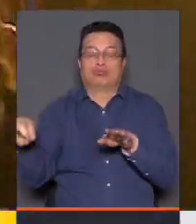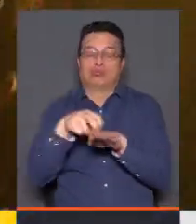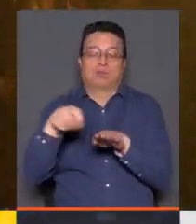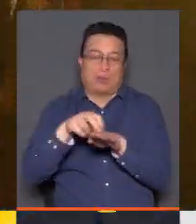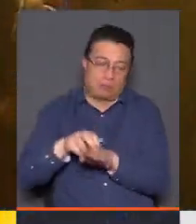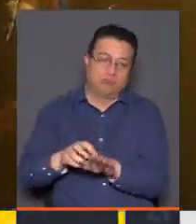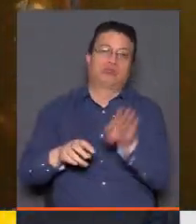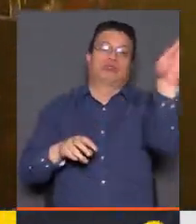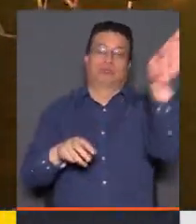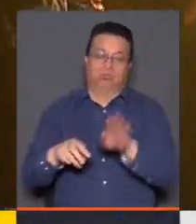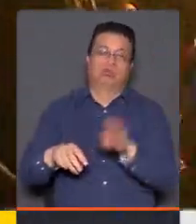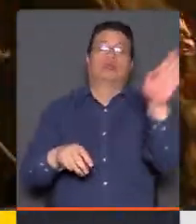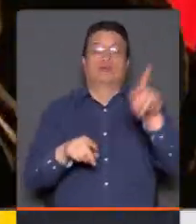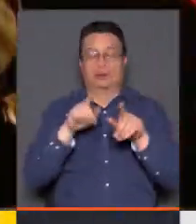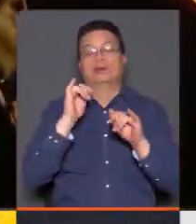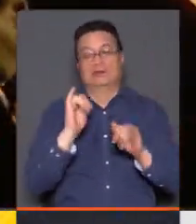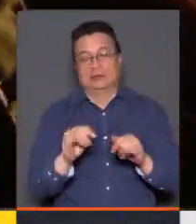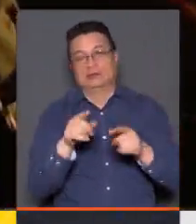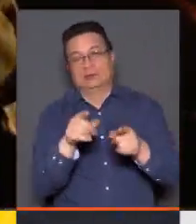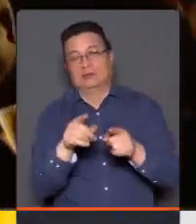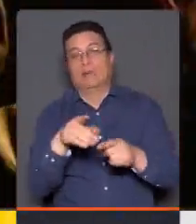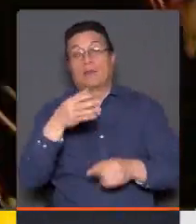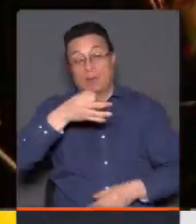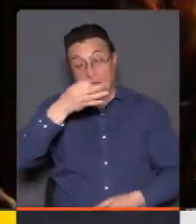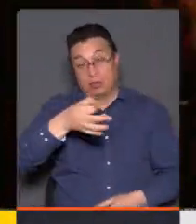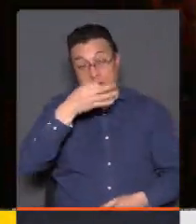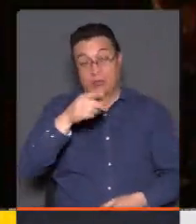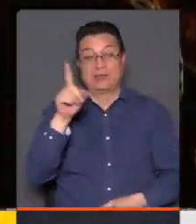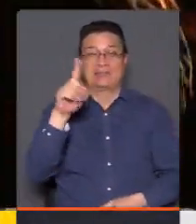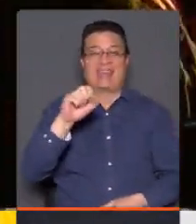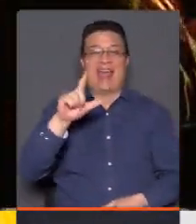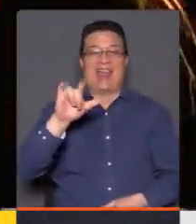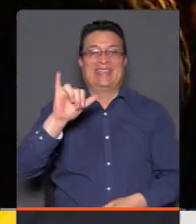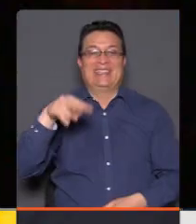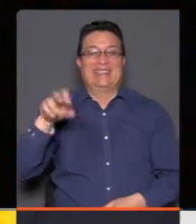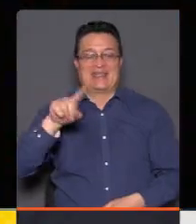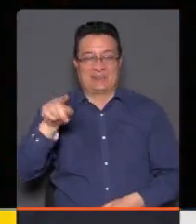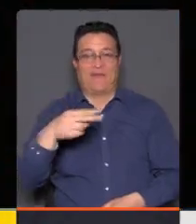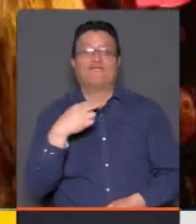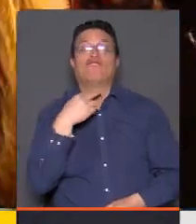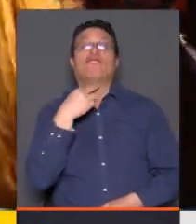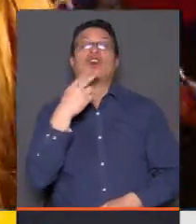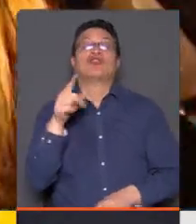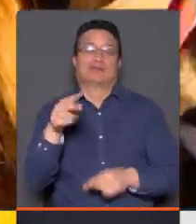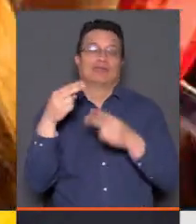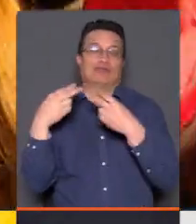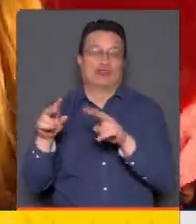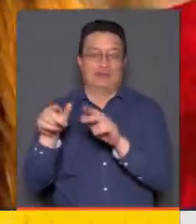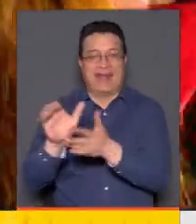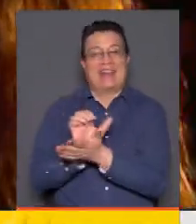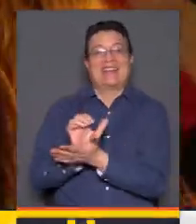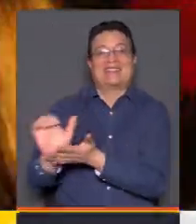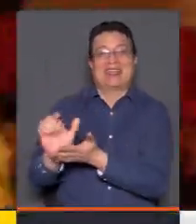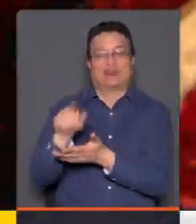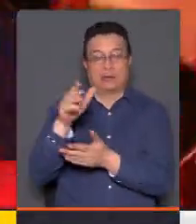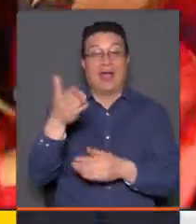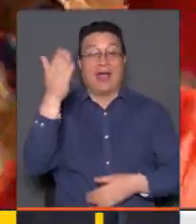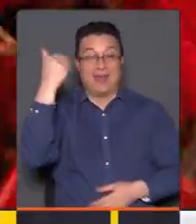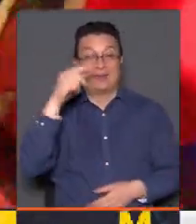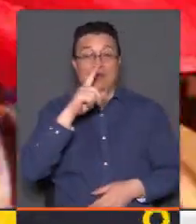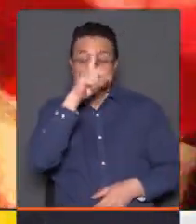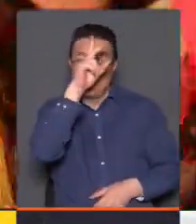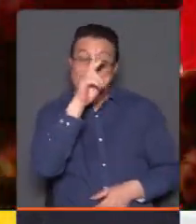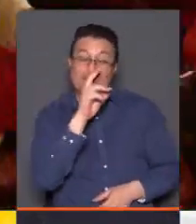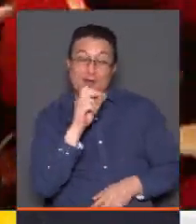Metropolitano, este anfiteatro. Sigue hablando Claudio Salinas, uno de los tantos voceros. Se ha marcado el hito, hace poco estaba el doble de Juan Gabriel.